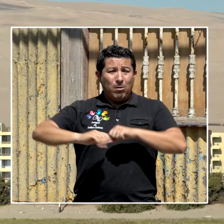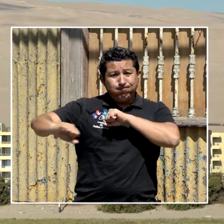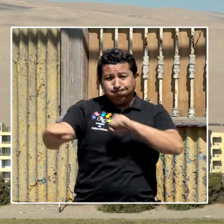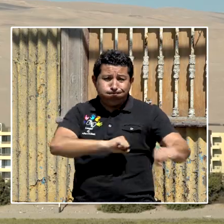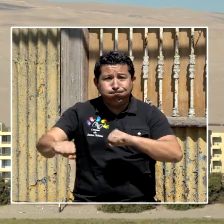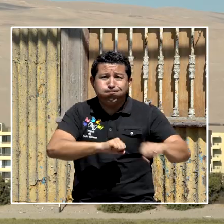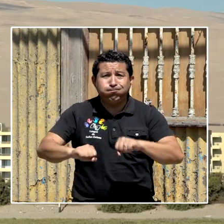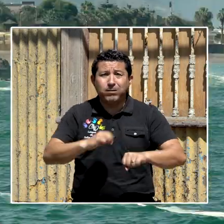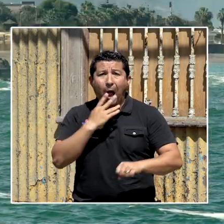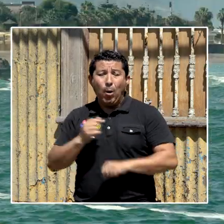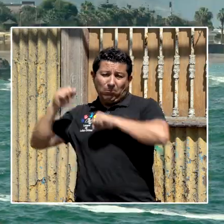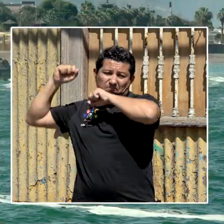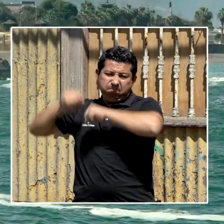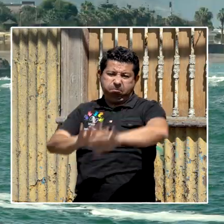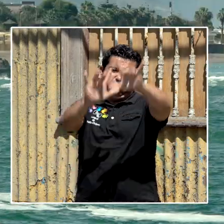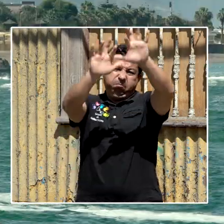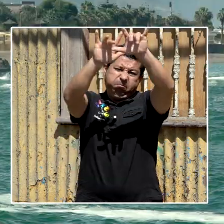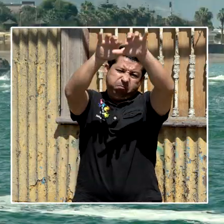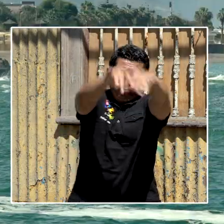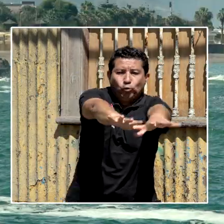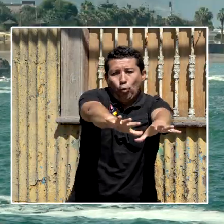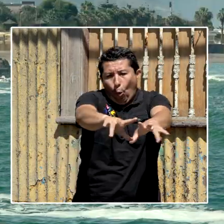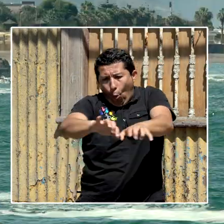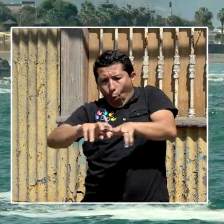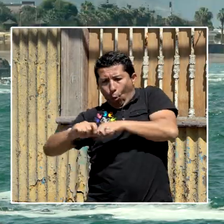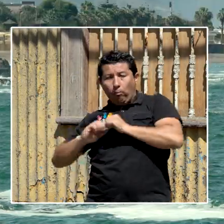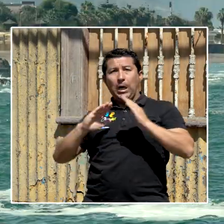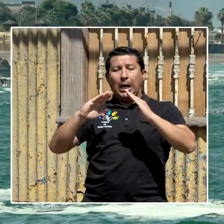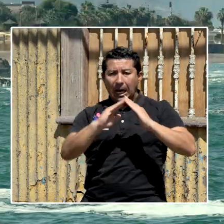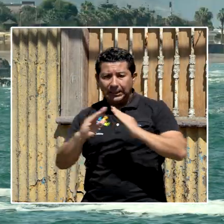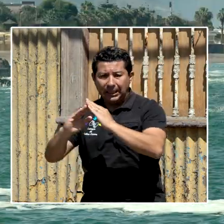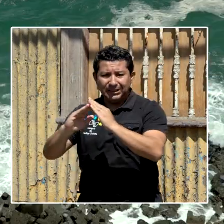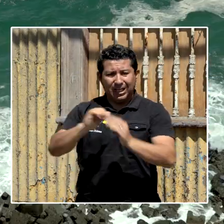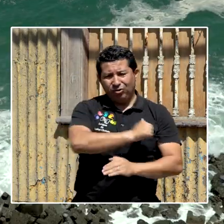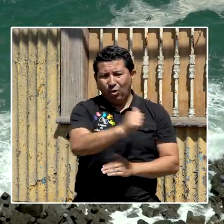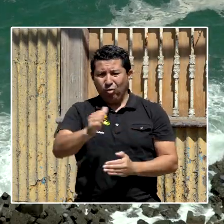azotó la ciudad dejándola completamente destruida